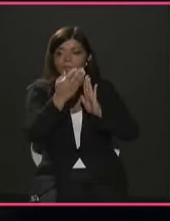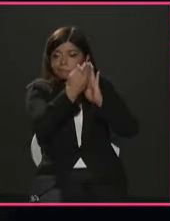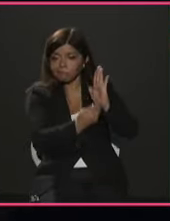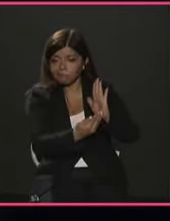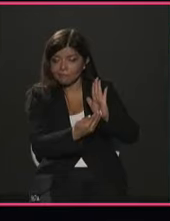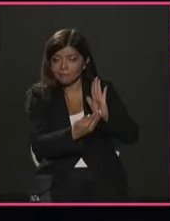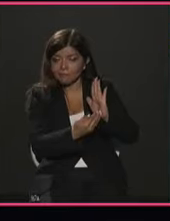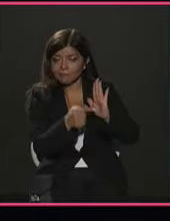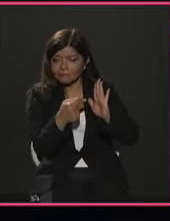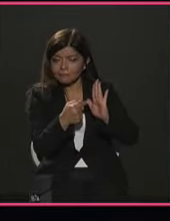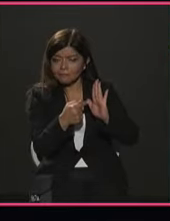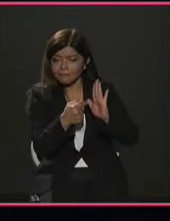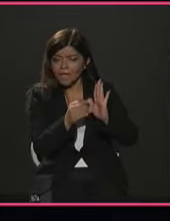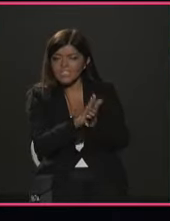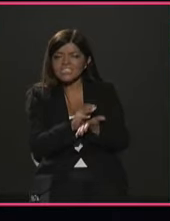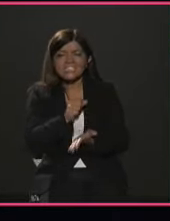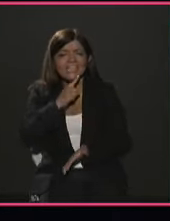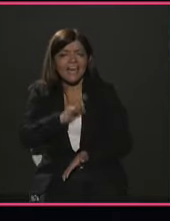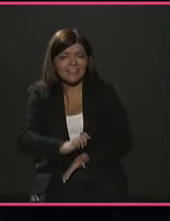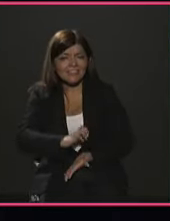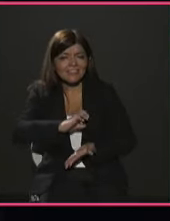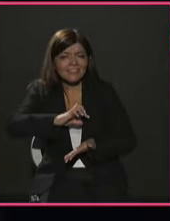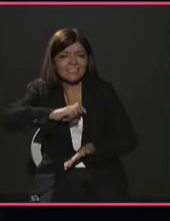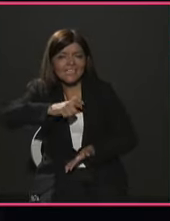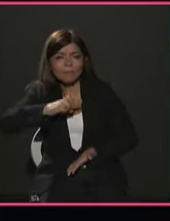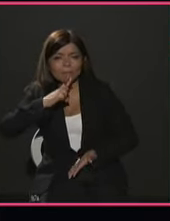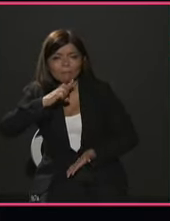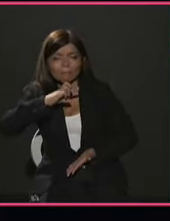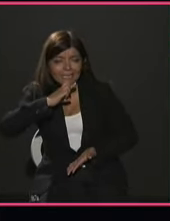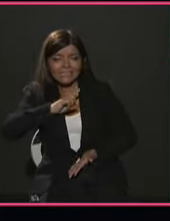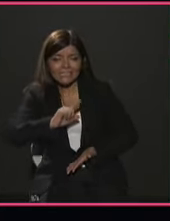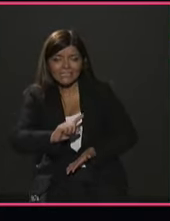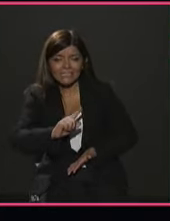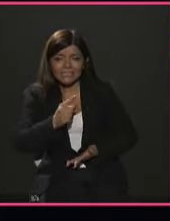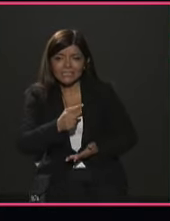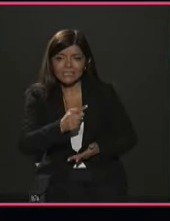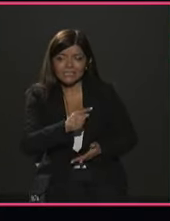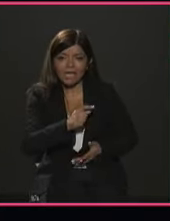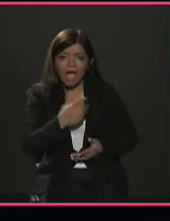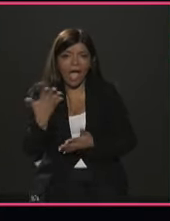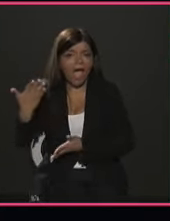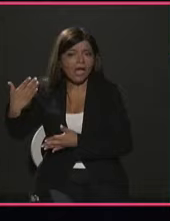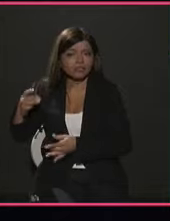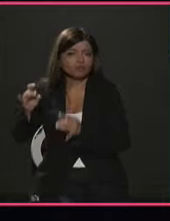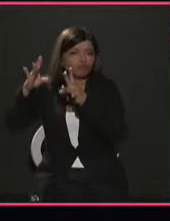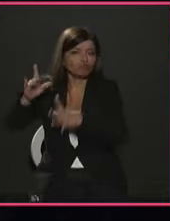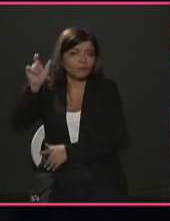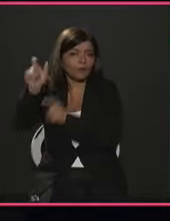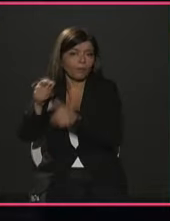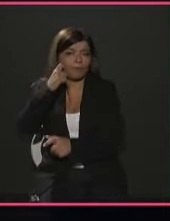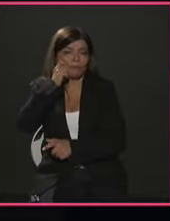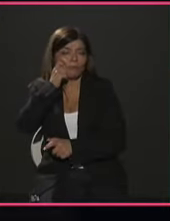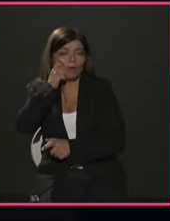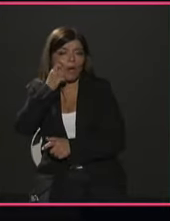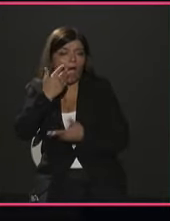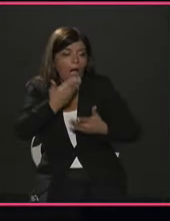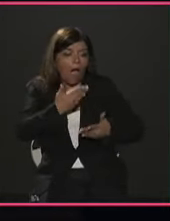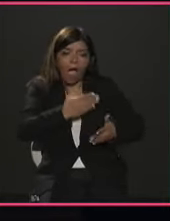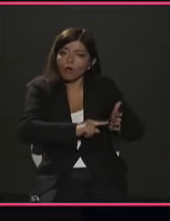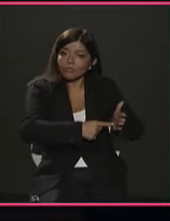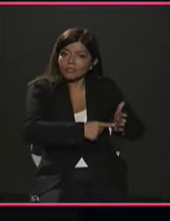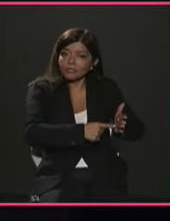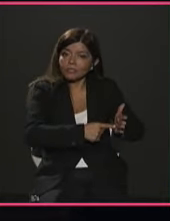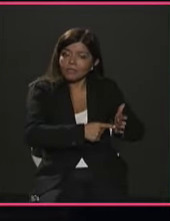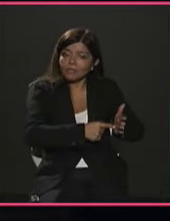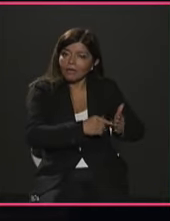estas capacidades antes se entendían como se como algo humano pero ahora las